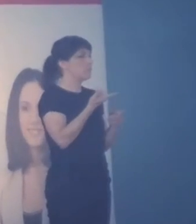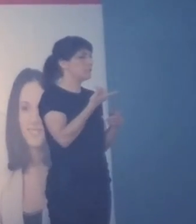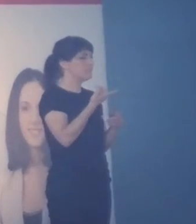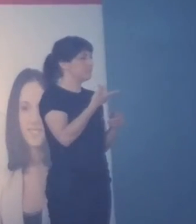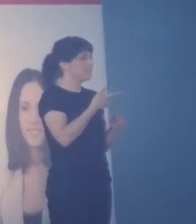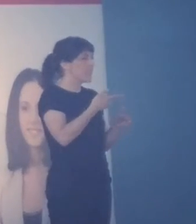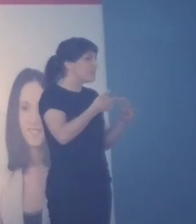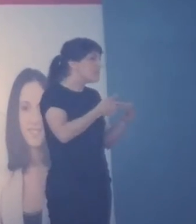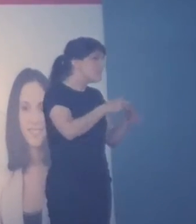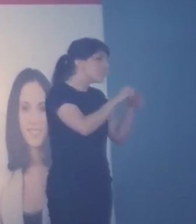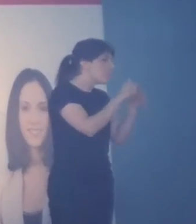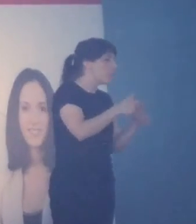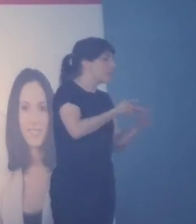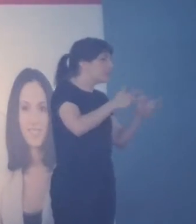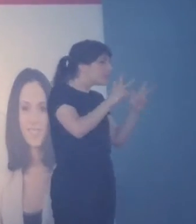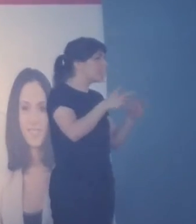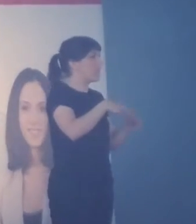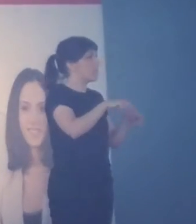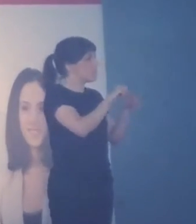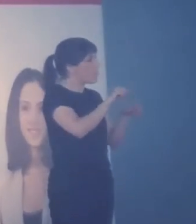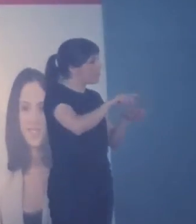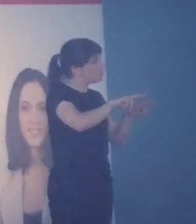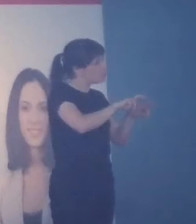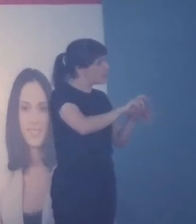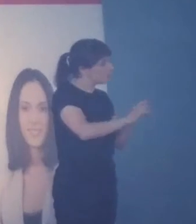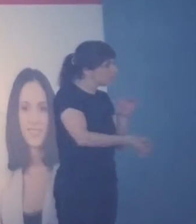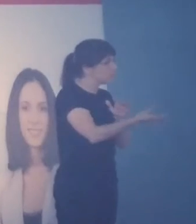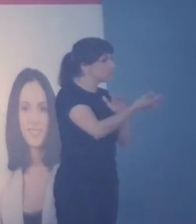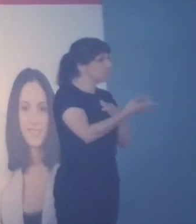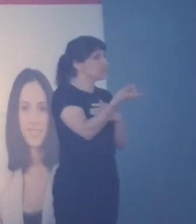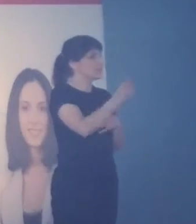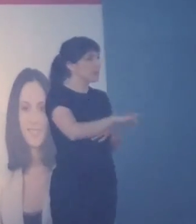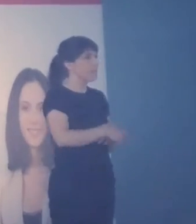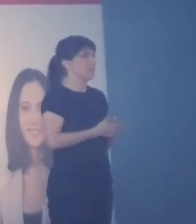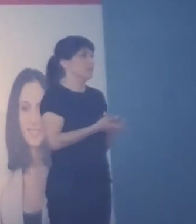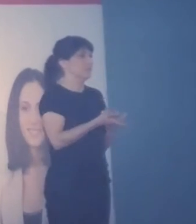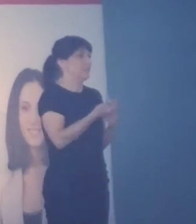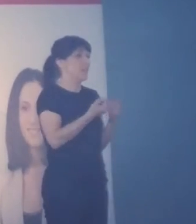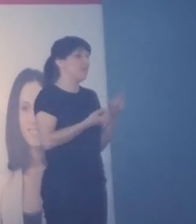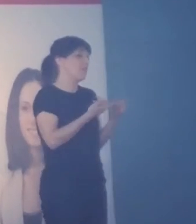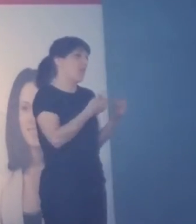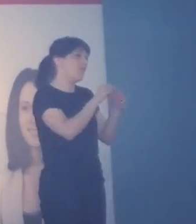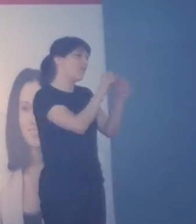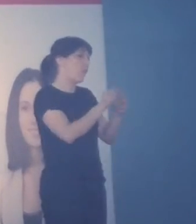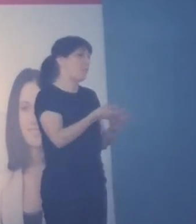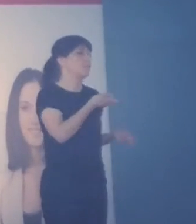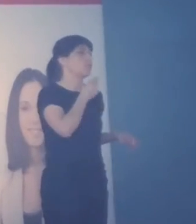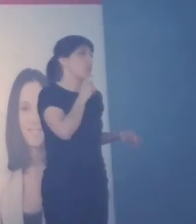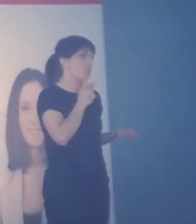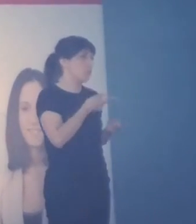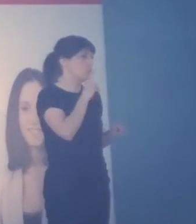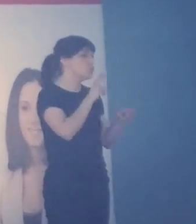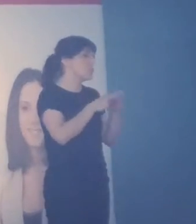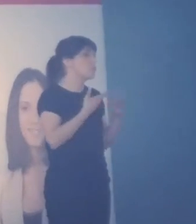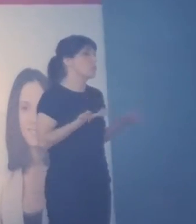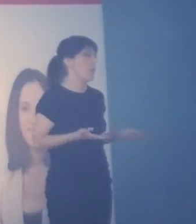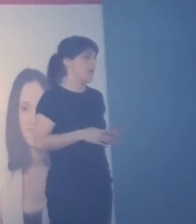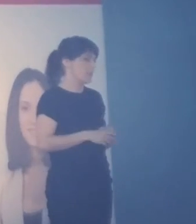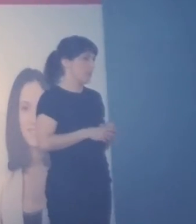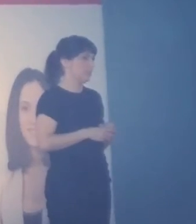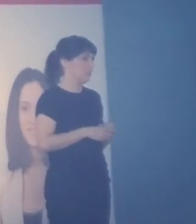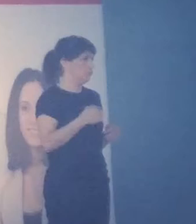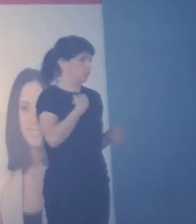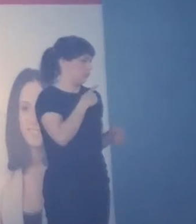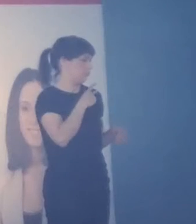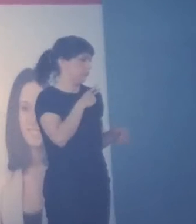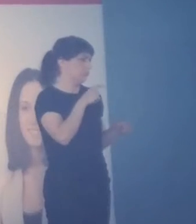liberdade, novas forzas que só, novas formas que só poden ter un nome, e vou te